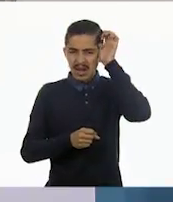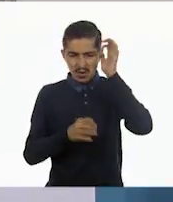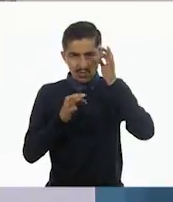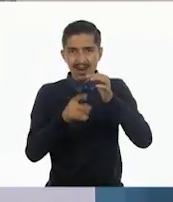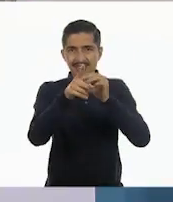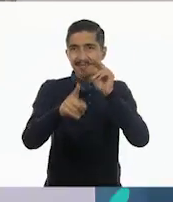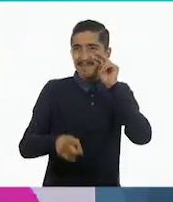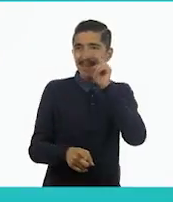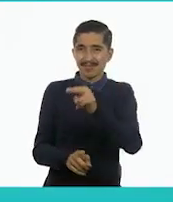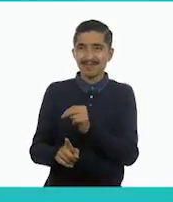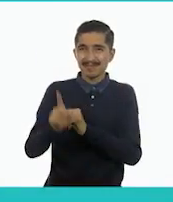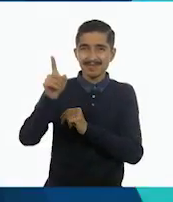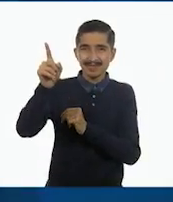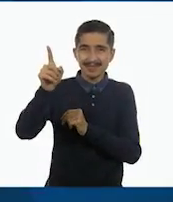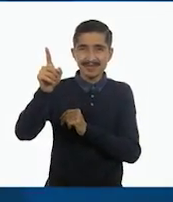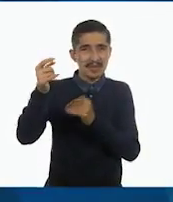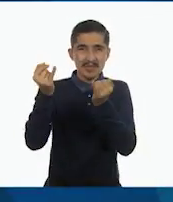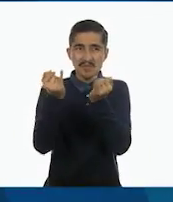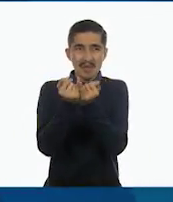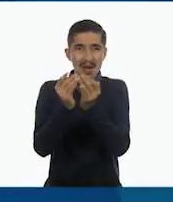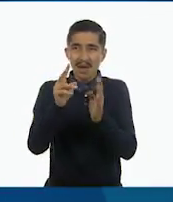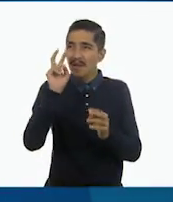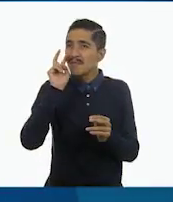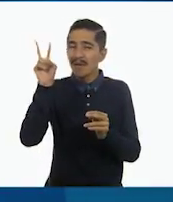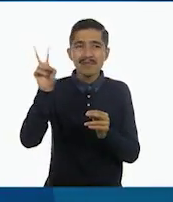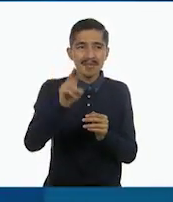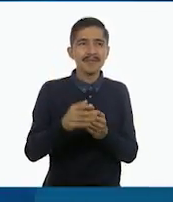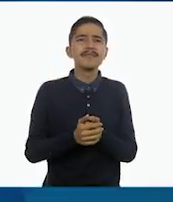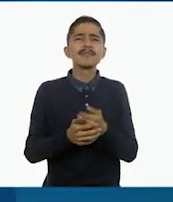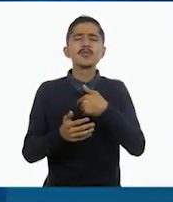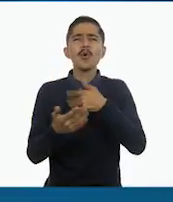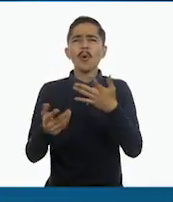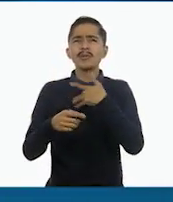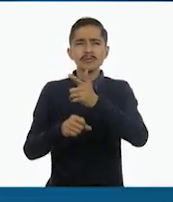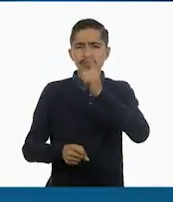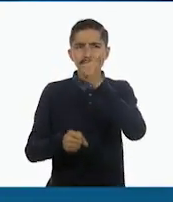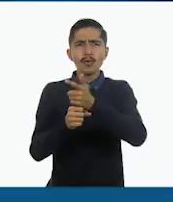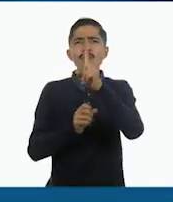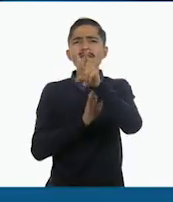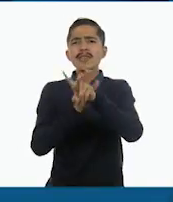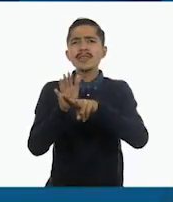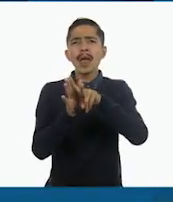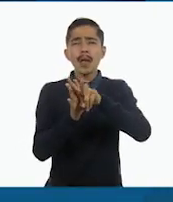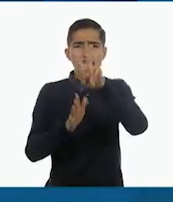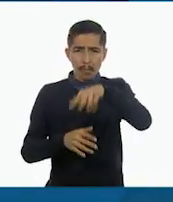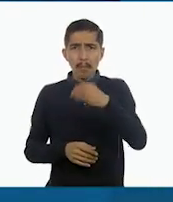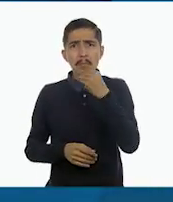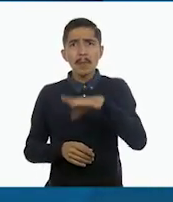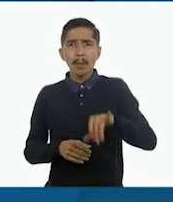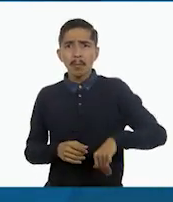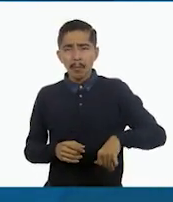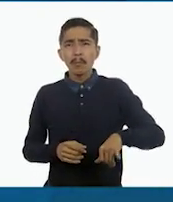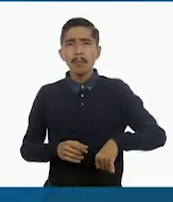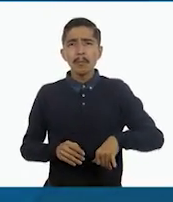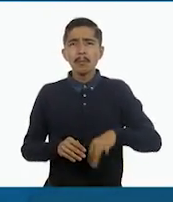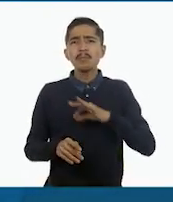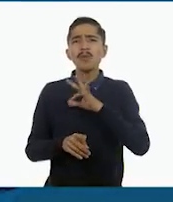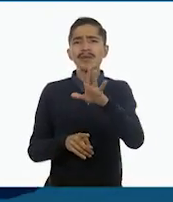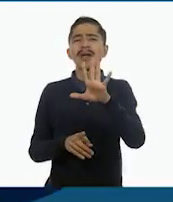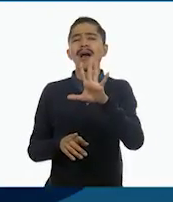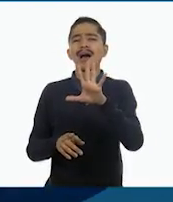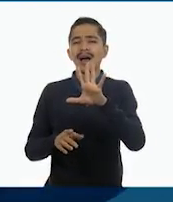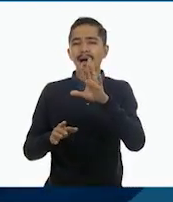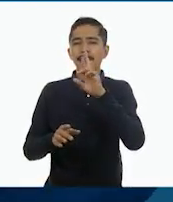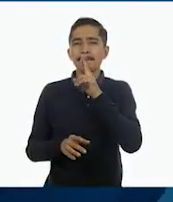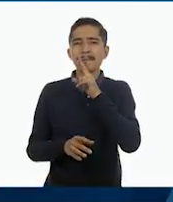estamos viendo en pantalla. Maestra, yo encontré un video muy interesante que podemos usar para comprender